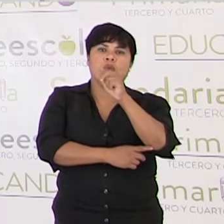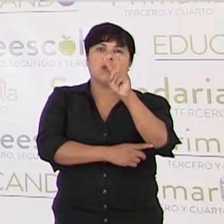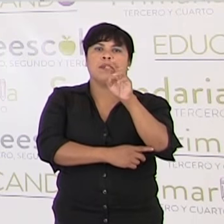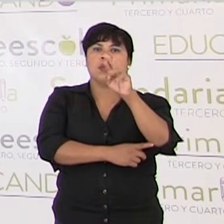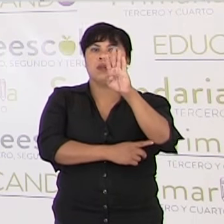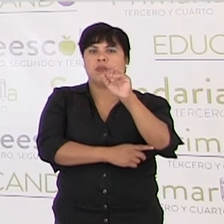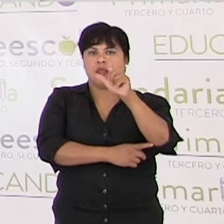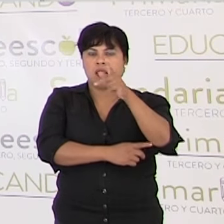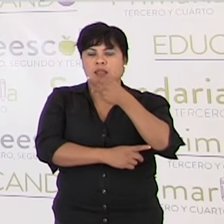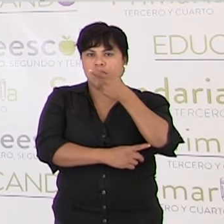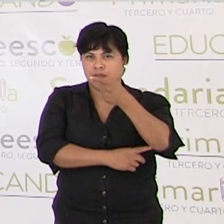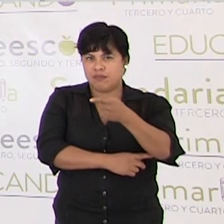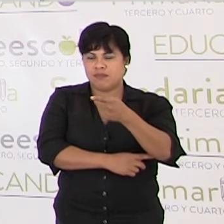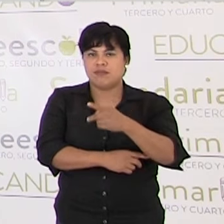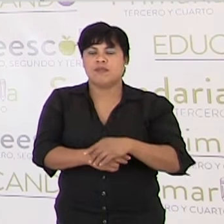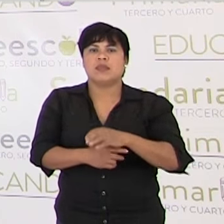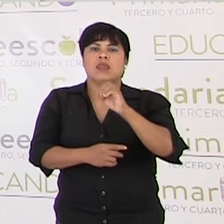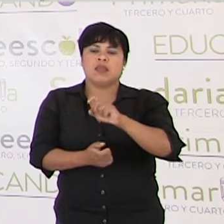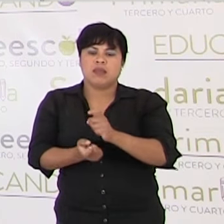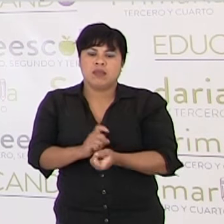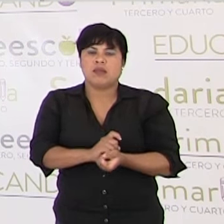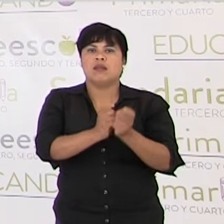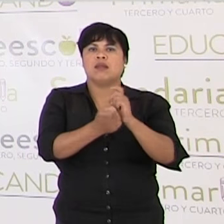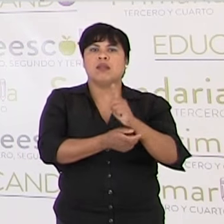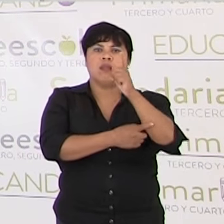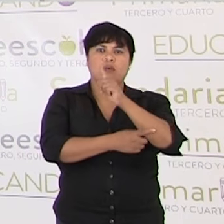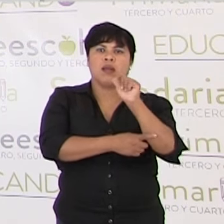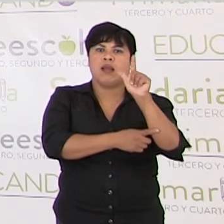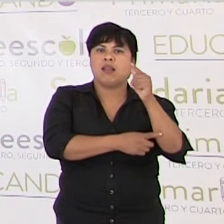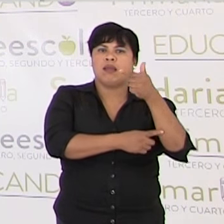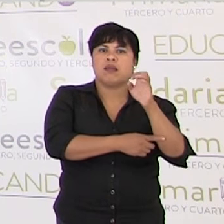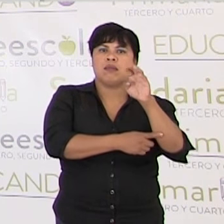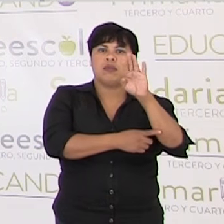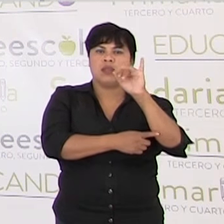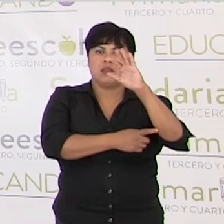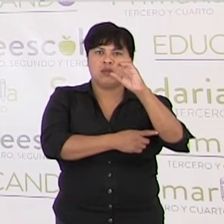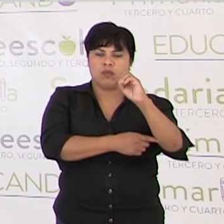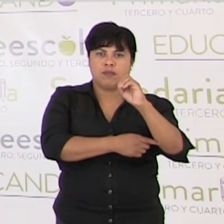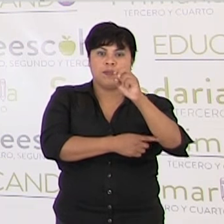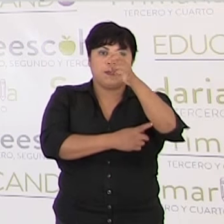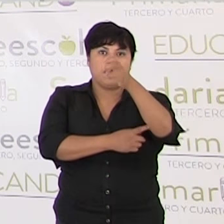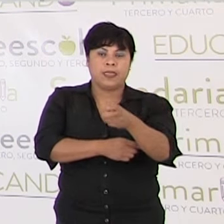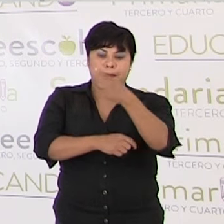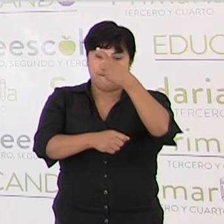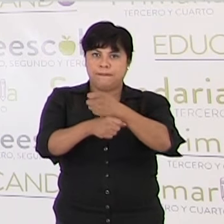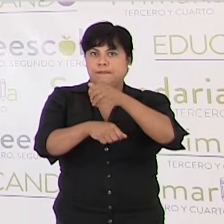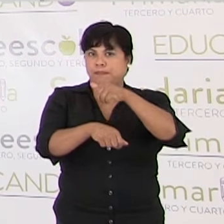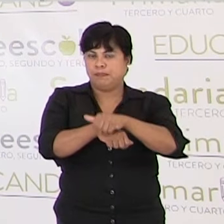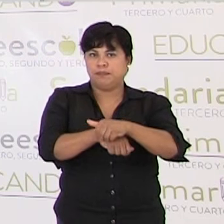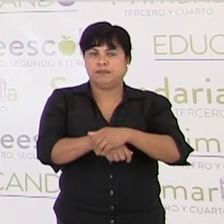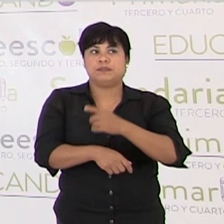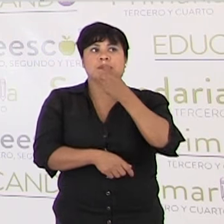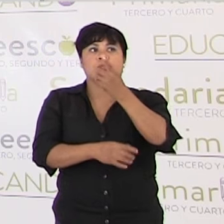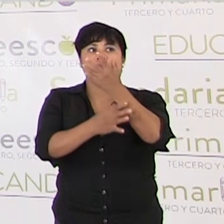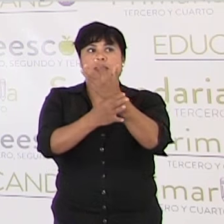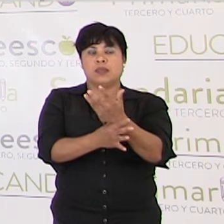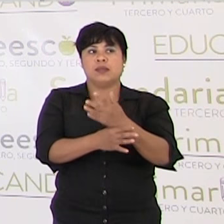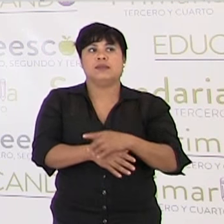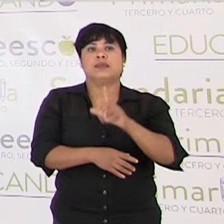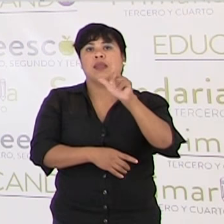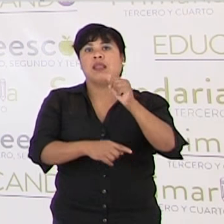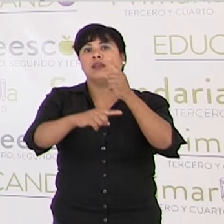verbal a lenguaje algebraico, ¿sí? Tenemos el primero que nos dice: